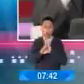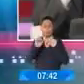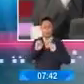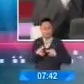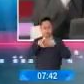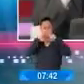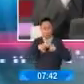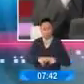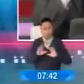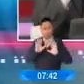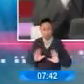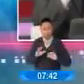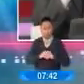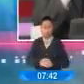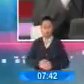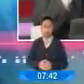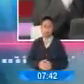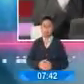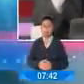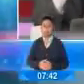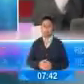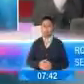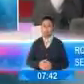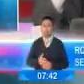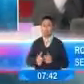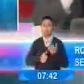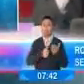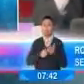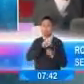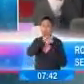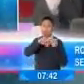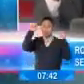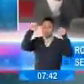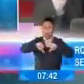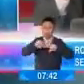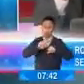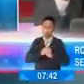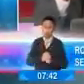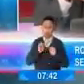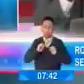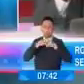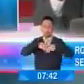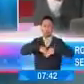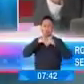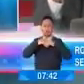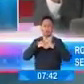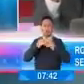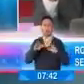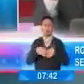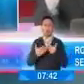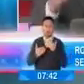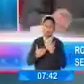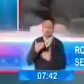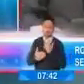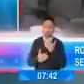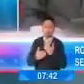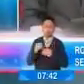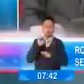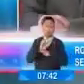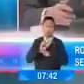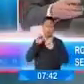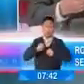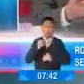revisado, mirado con esos ojos. Ministra, no todo es malo. ¿Cómo estamos con la reactivación? ¿Qué pasos se han dado? ¿El país